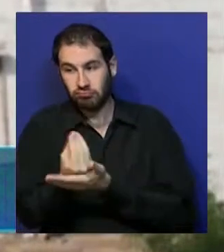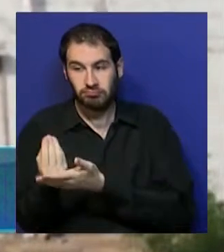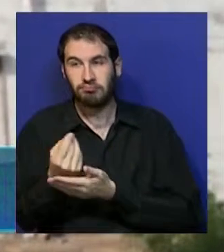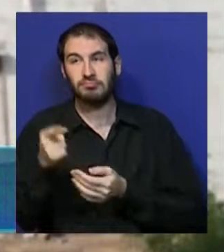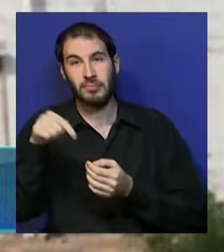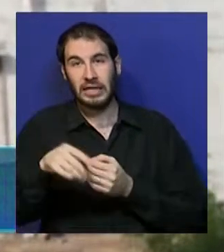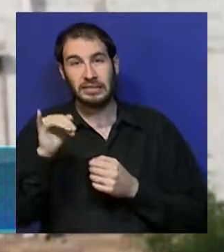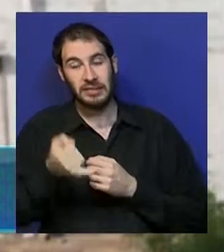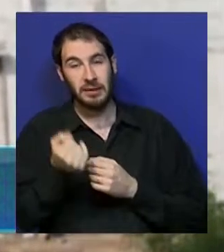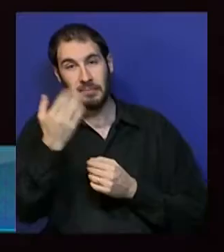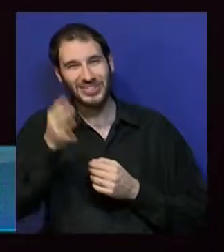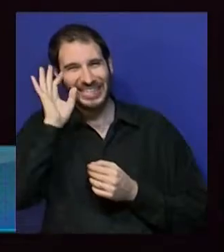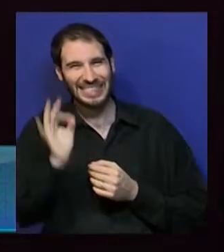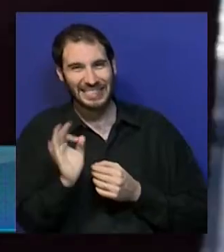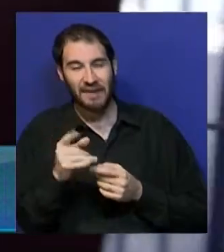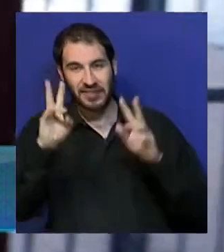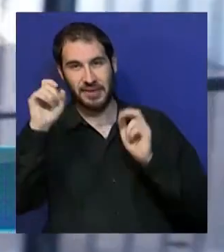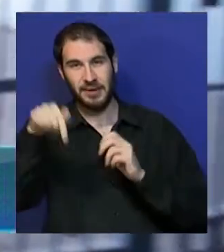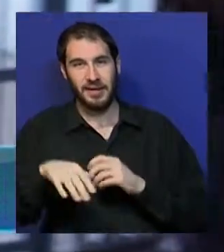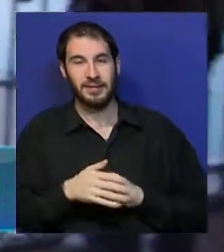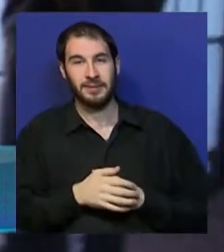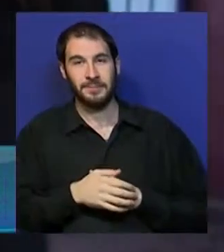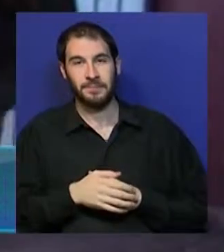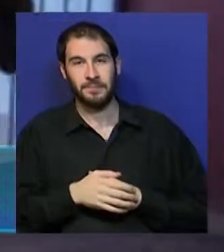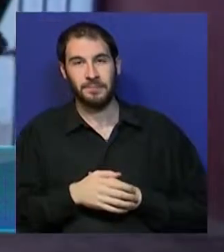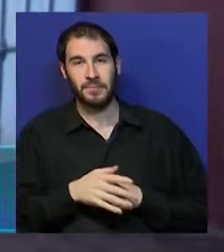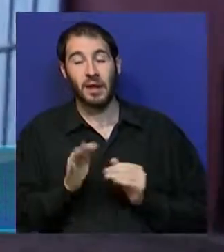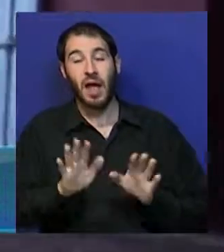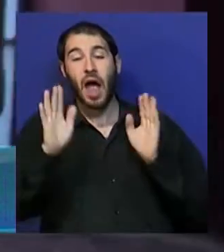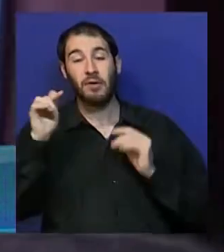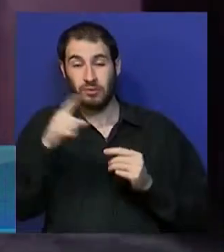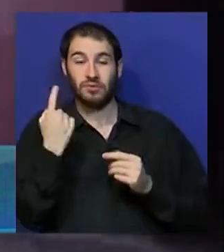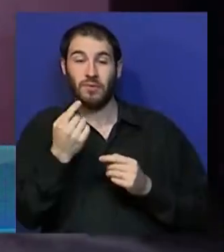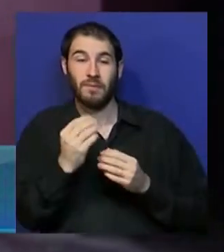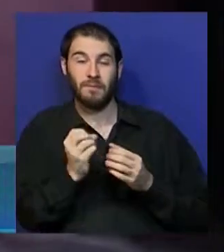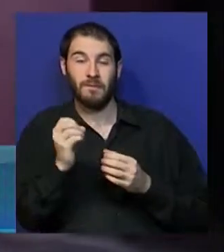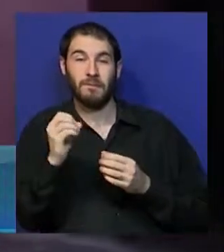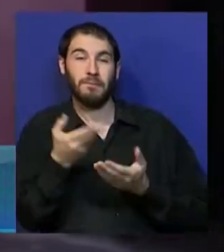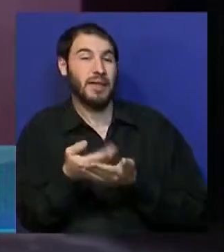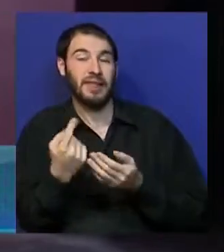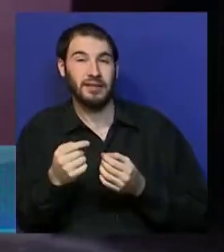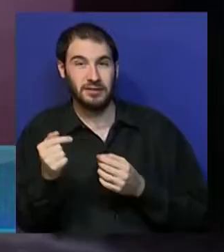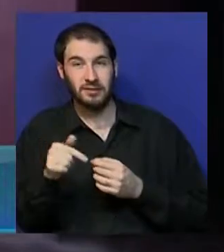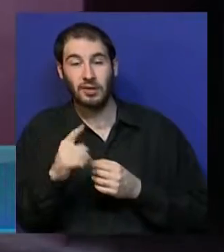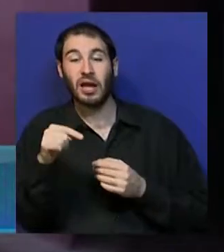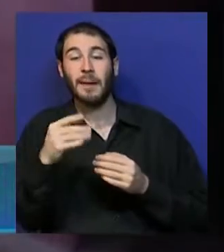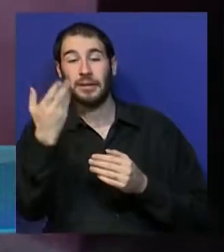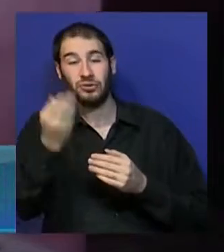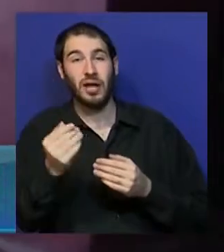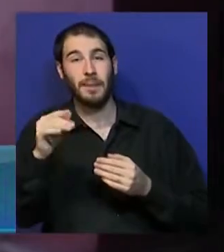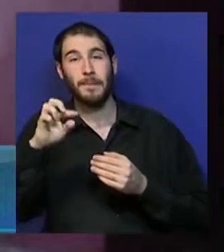de gente especializada en la temática. Es más, estaba la posibilidad, o lo que nosotros pedimos fue que se citara al